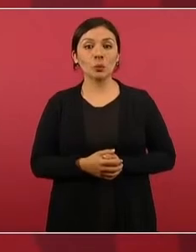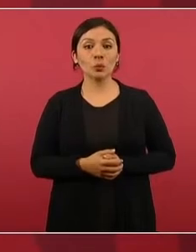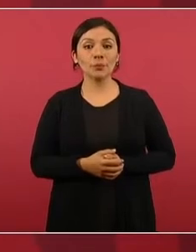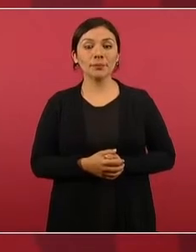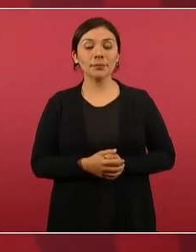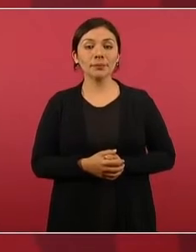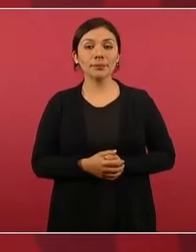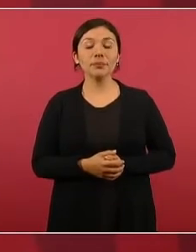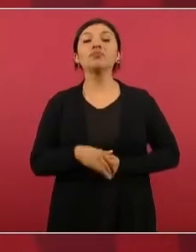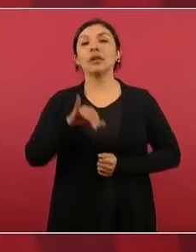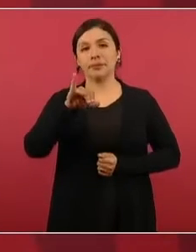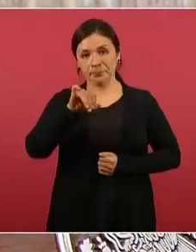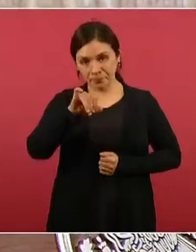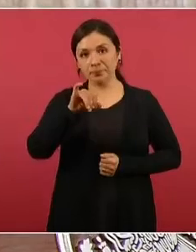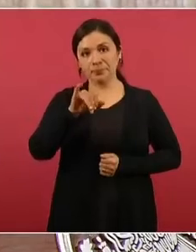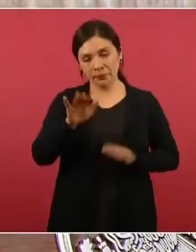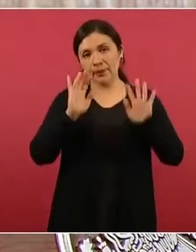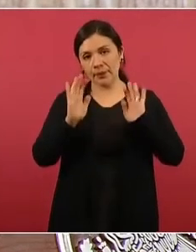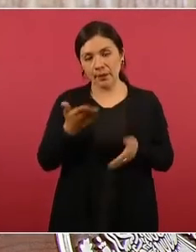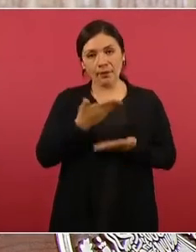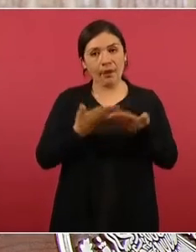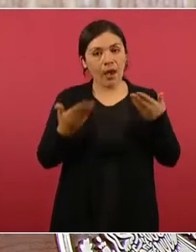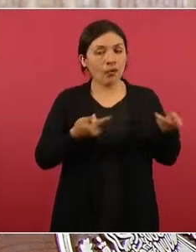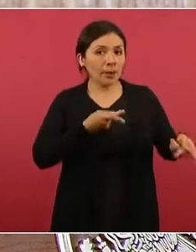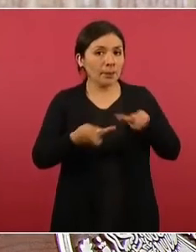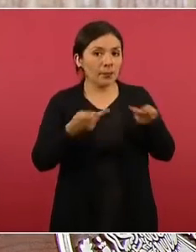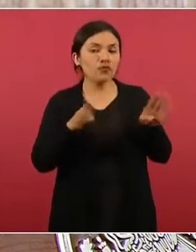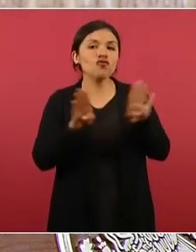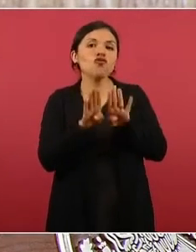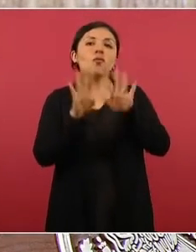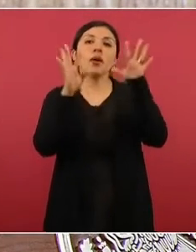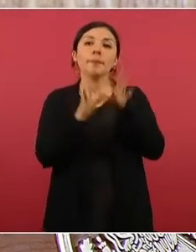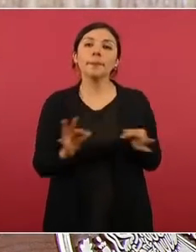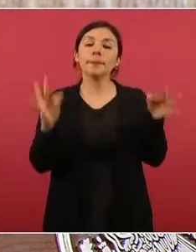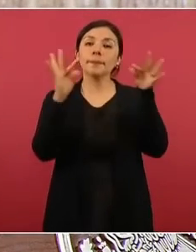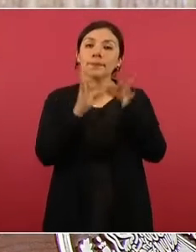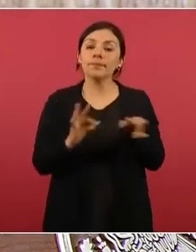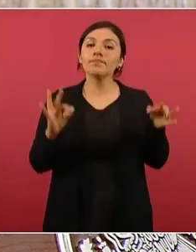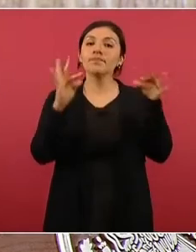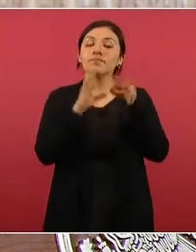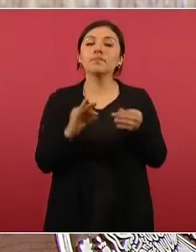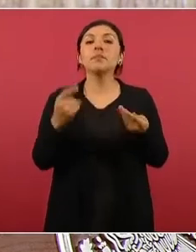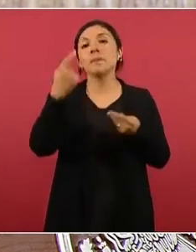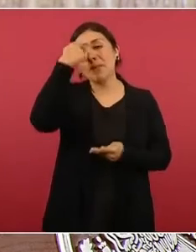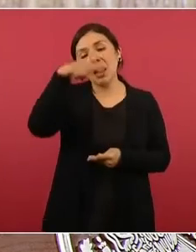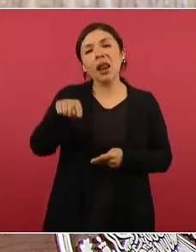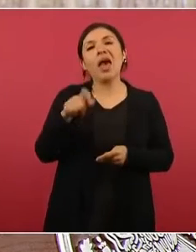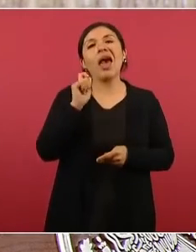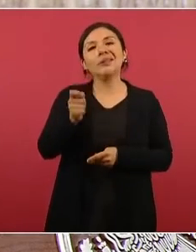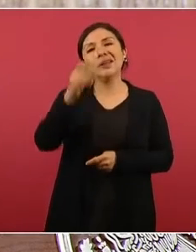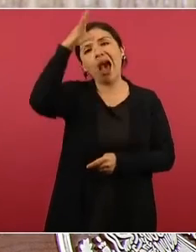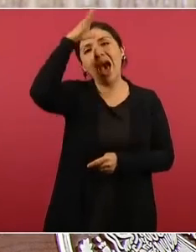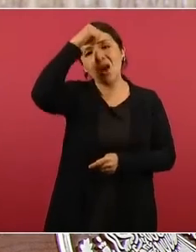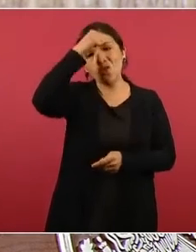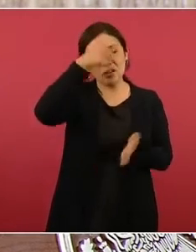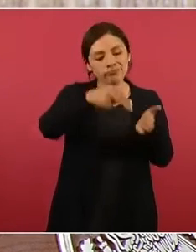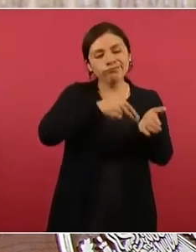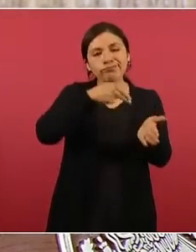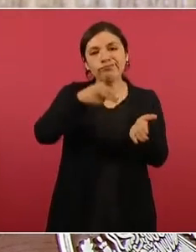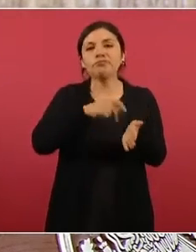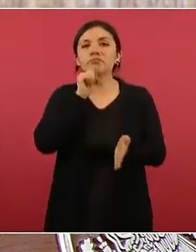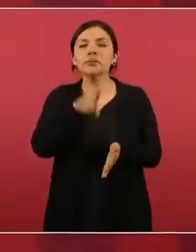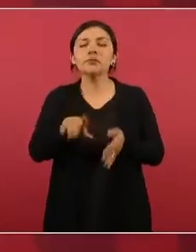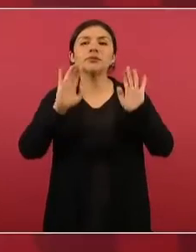Sí, se está preparando la relatoría sobre los acuerdos a los que